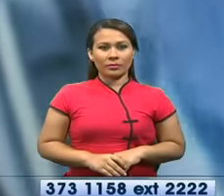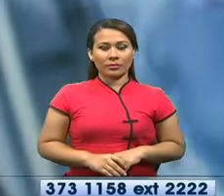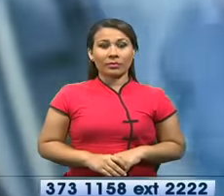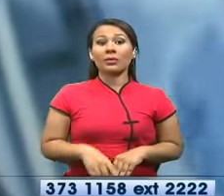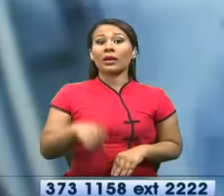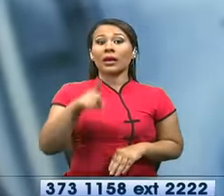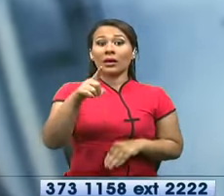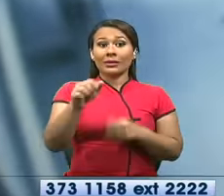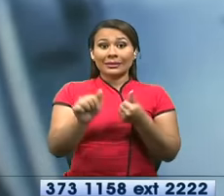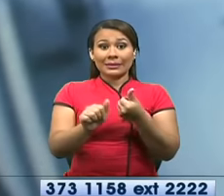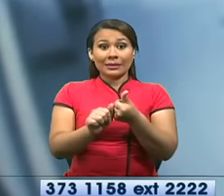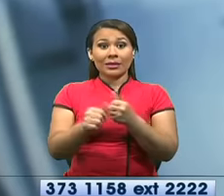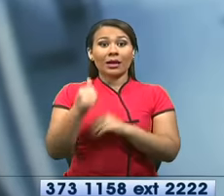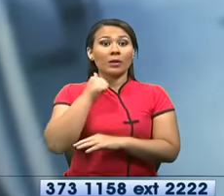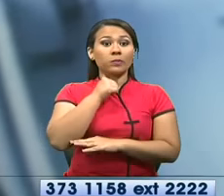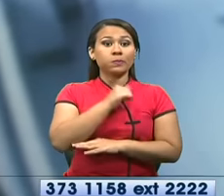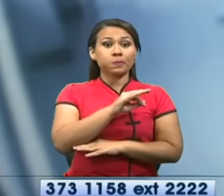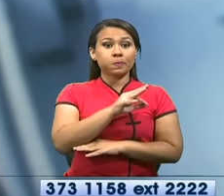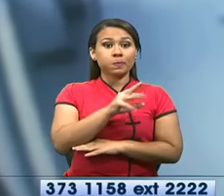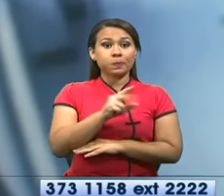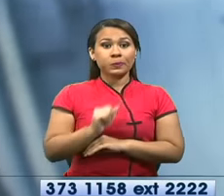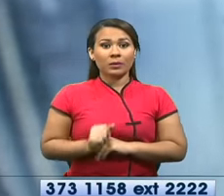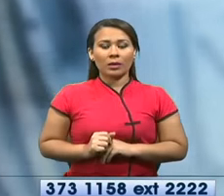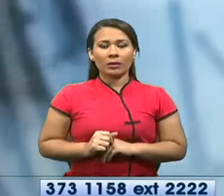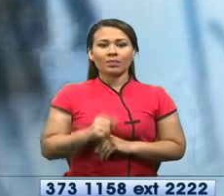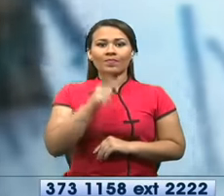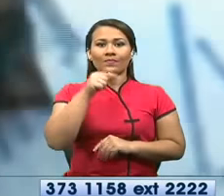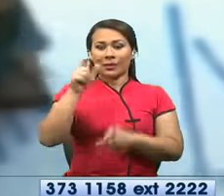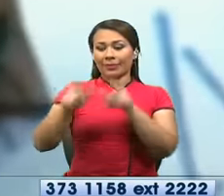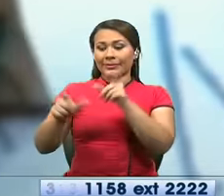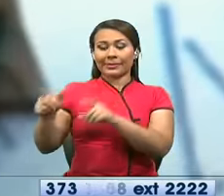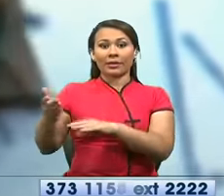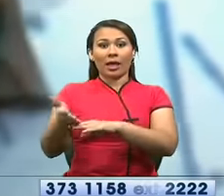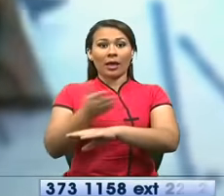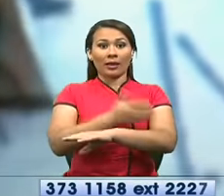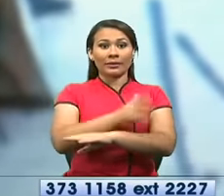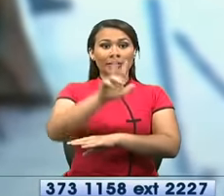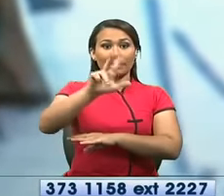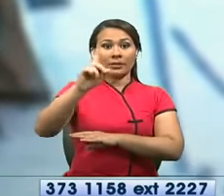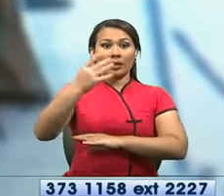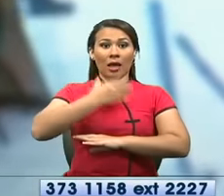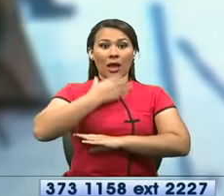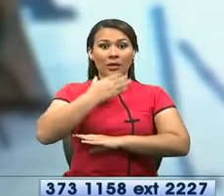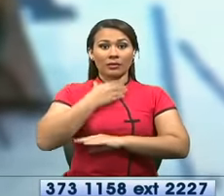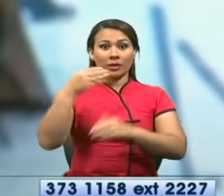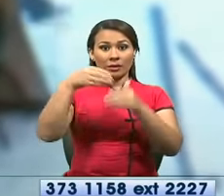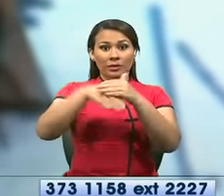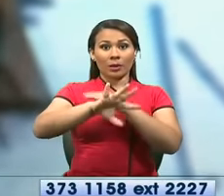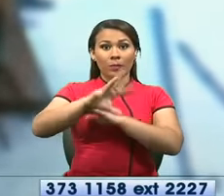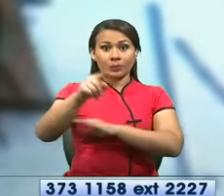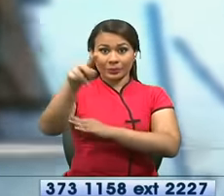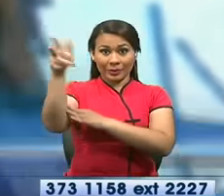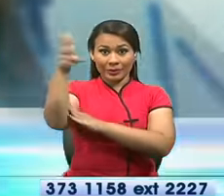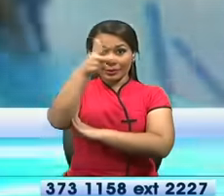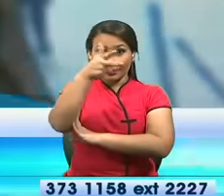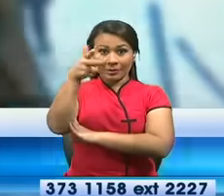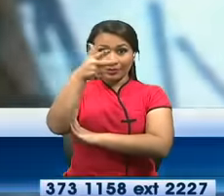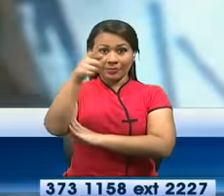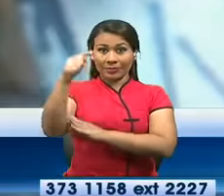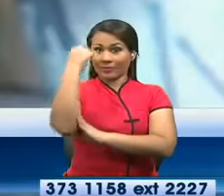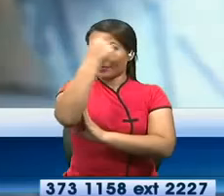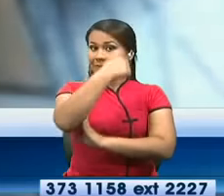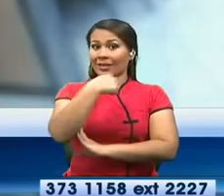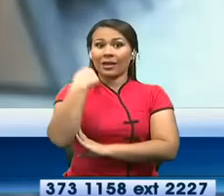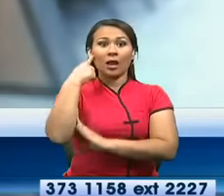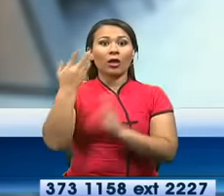El más reciente asalto en el que habrían participado los sospechosos fue registrado el 31 de agosto, según los videos de las cámaras de seguridad de una